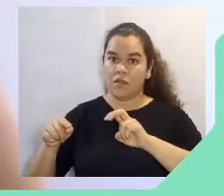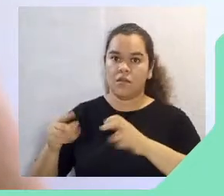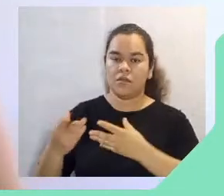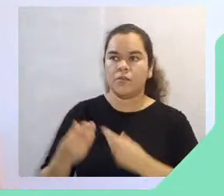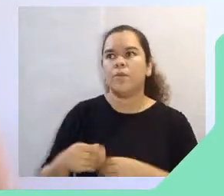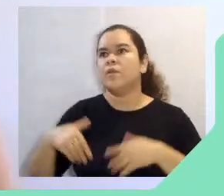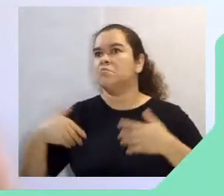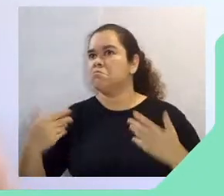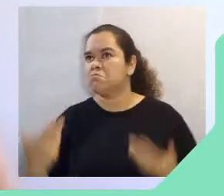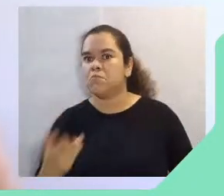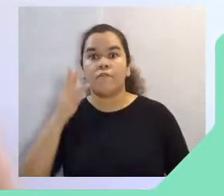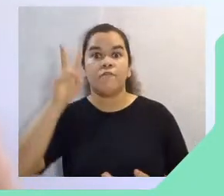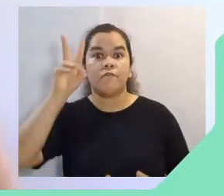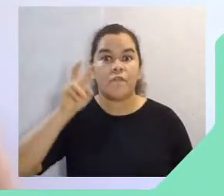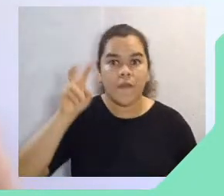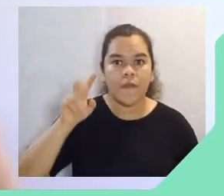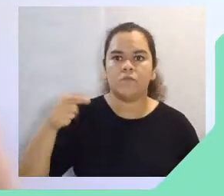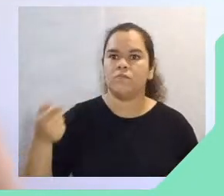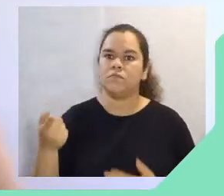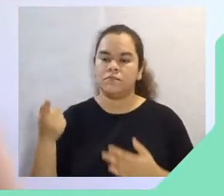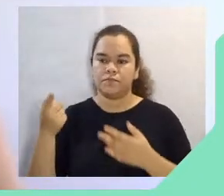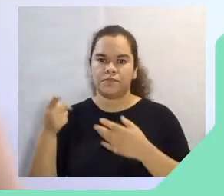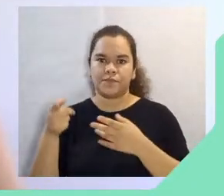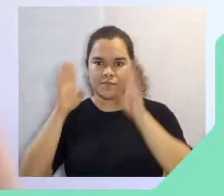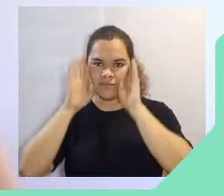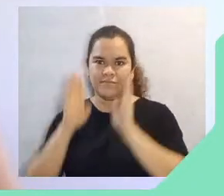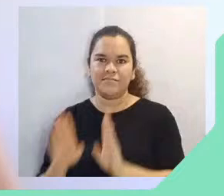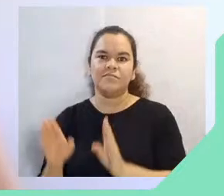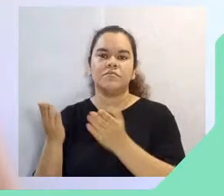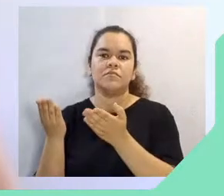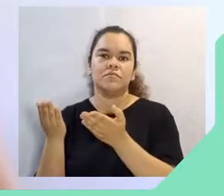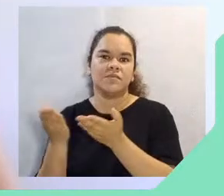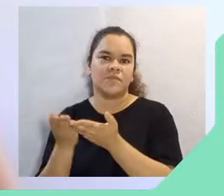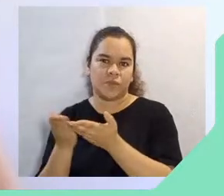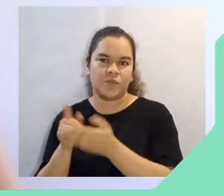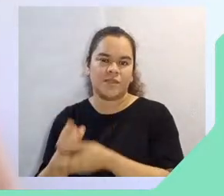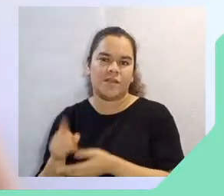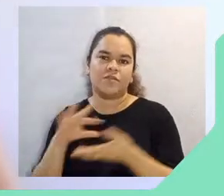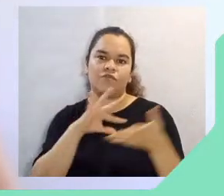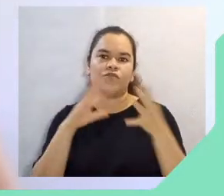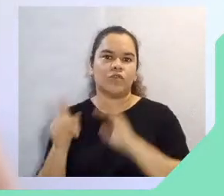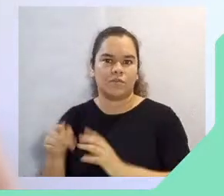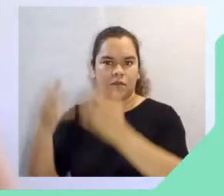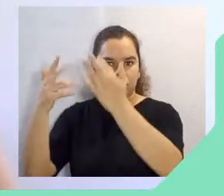alguna beca que les pueda permitir entonces trabajar con estos lenguajes.